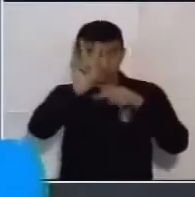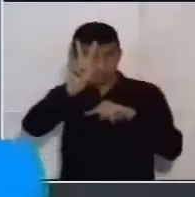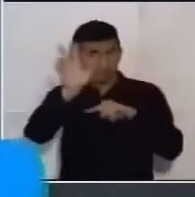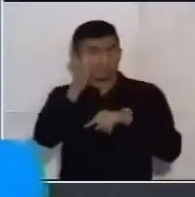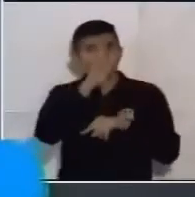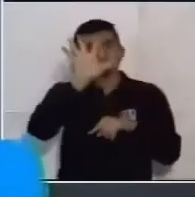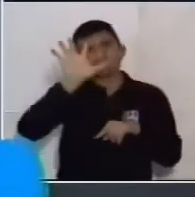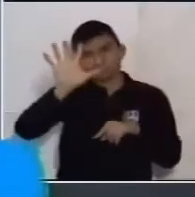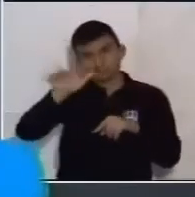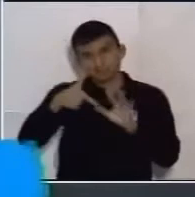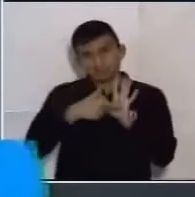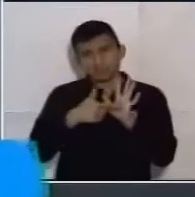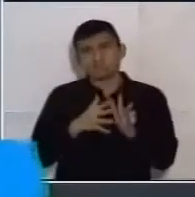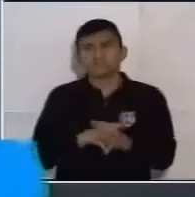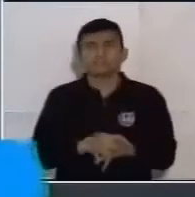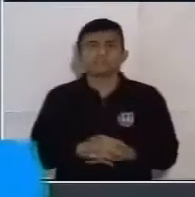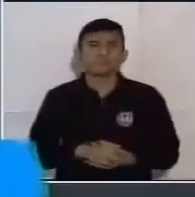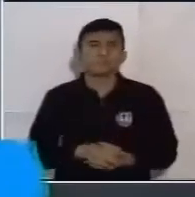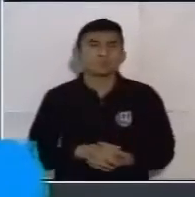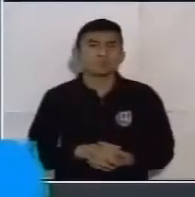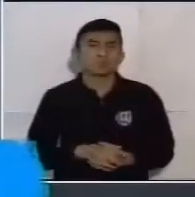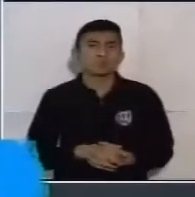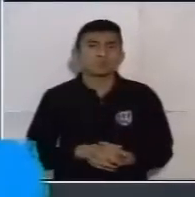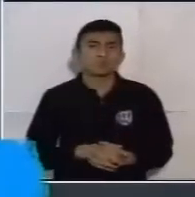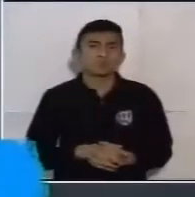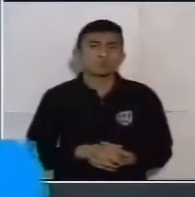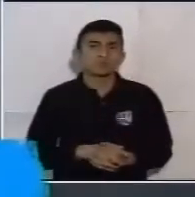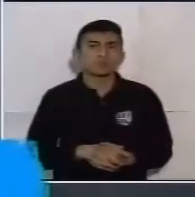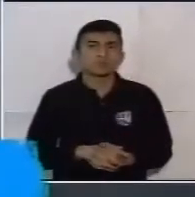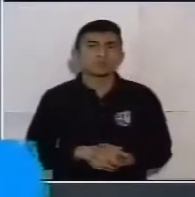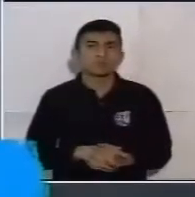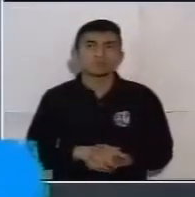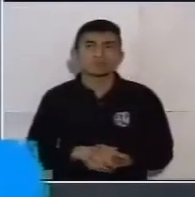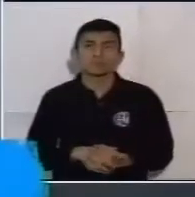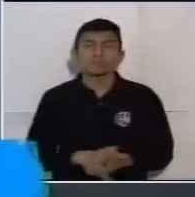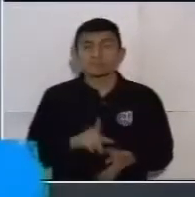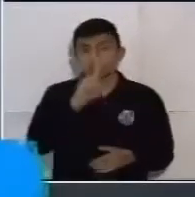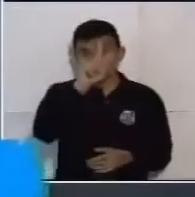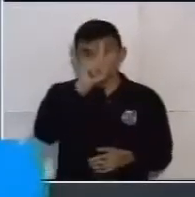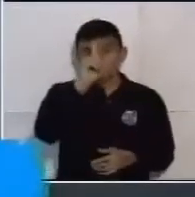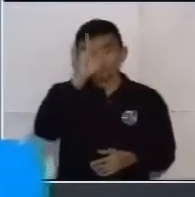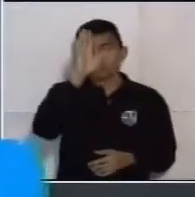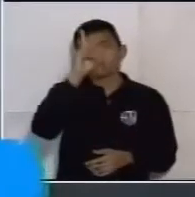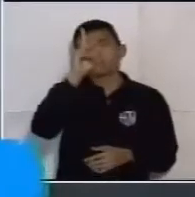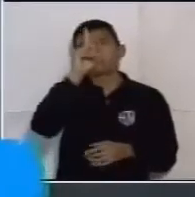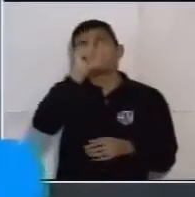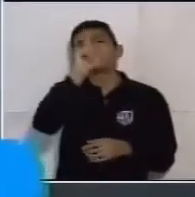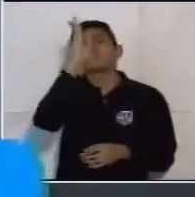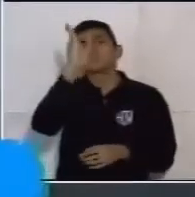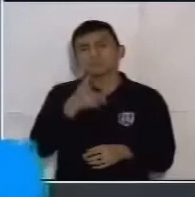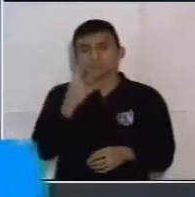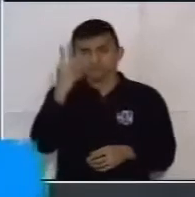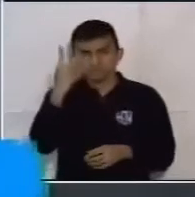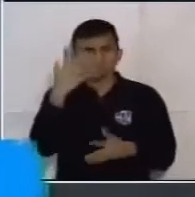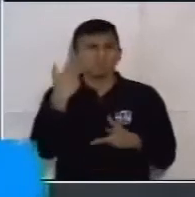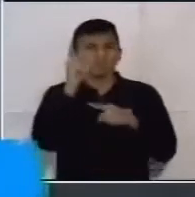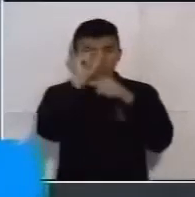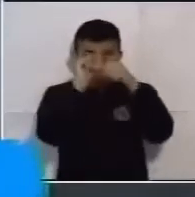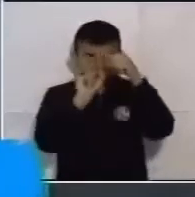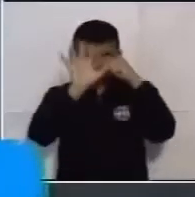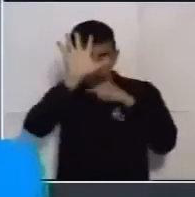5. Y le copio la X. Entonces me queda un medio de X cuadrado menos 5X.